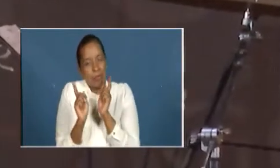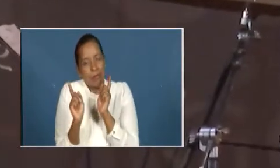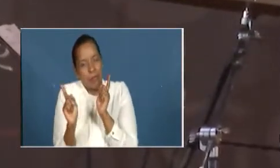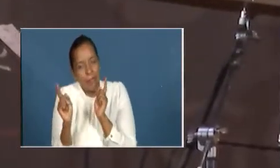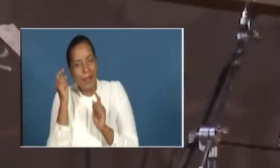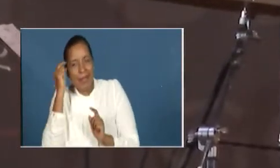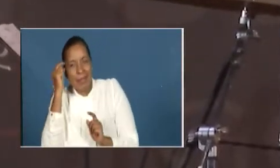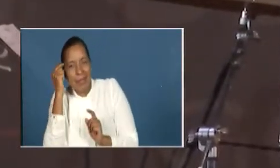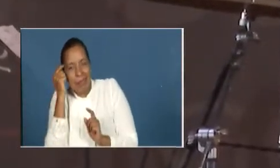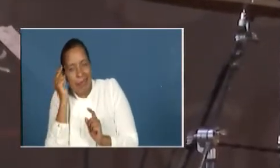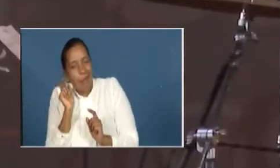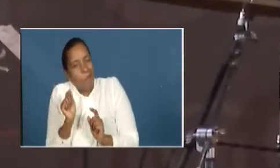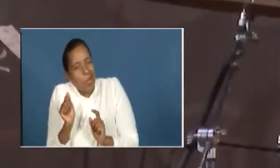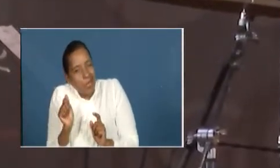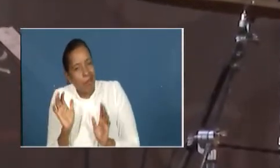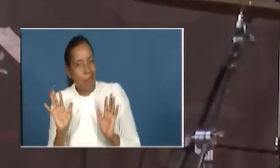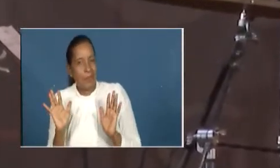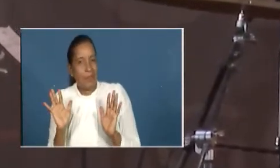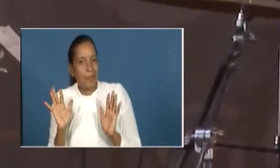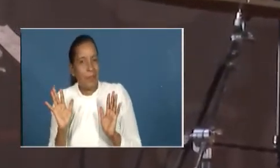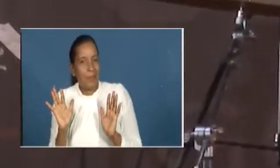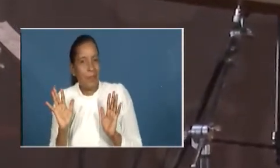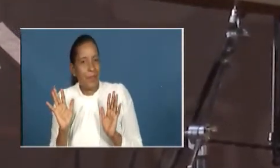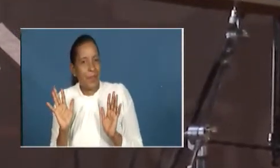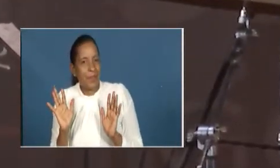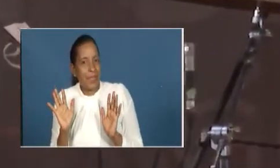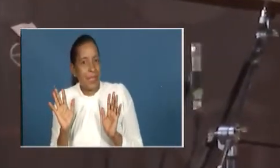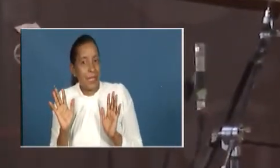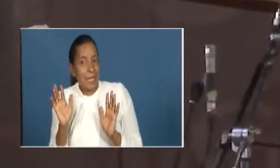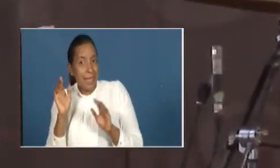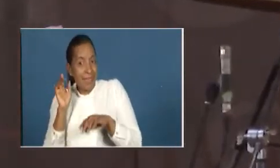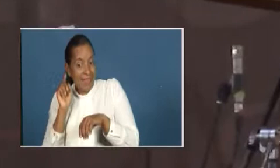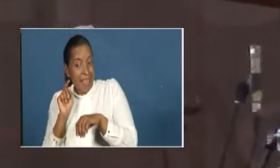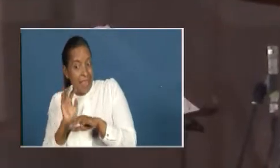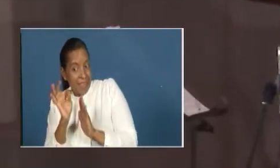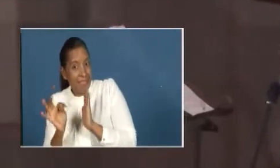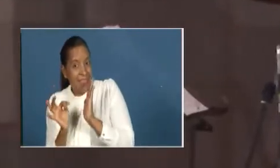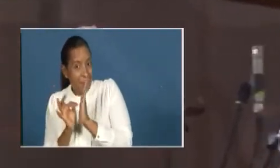pensar bien las cosas. Y en ese tiempo